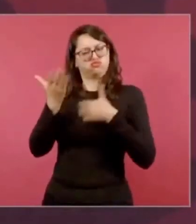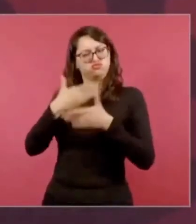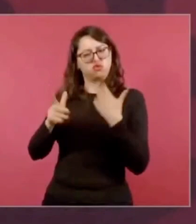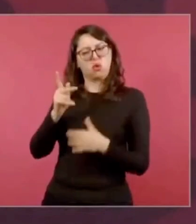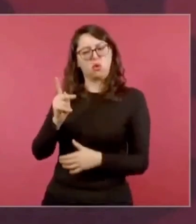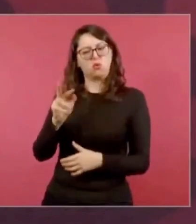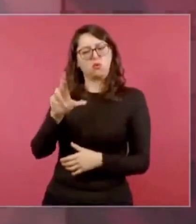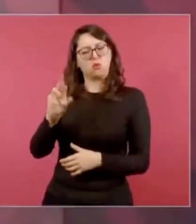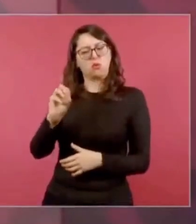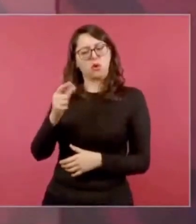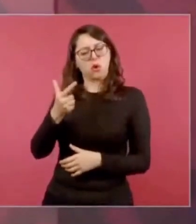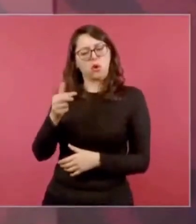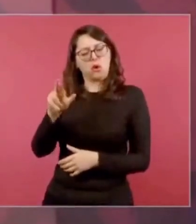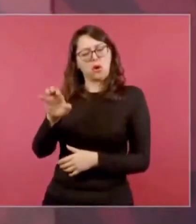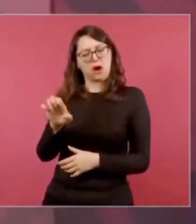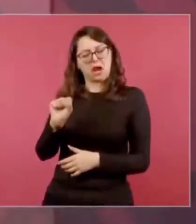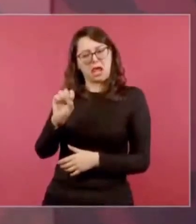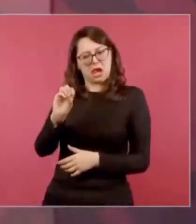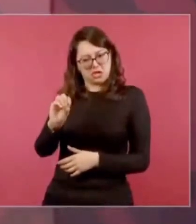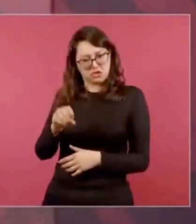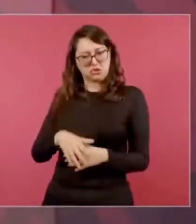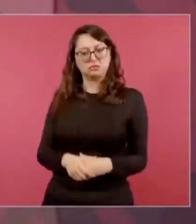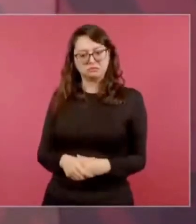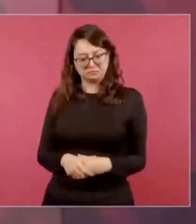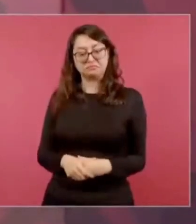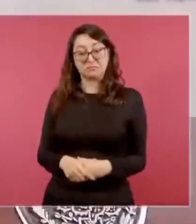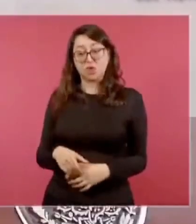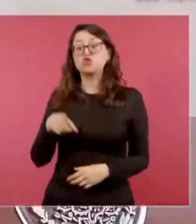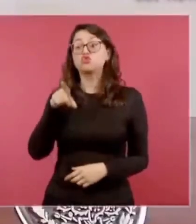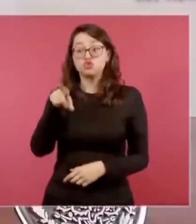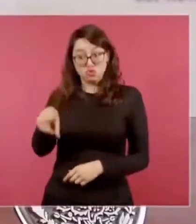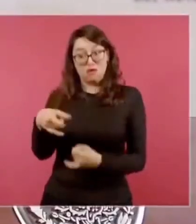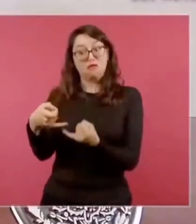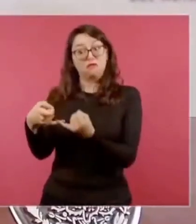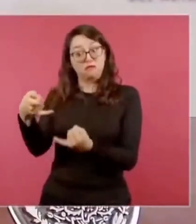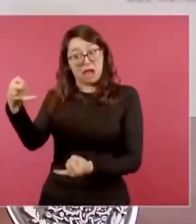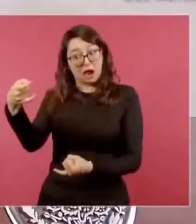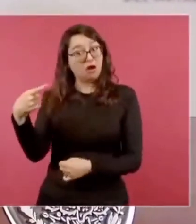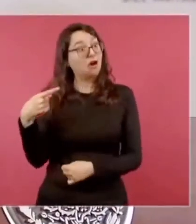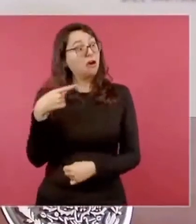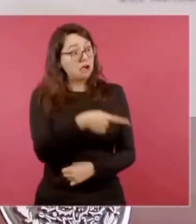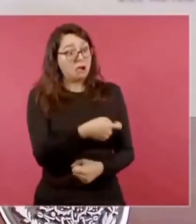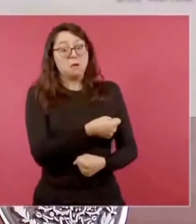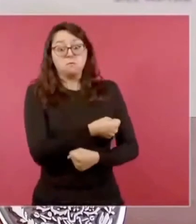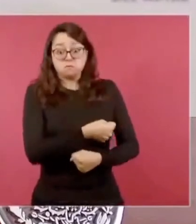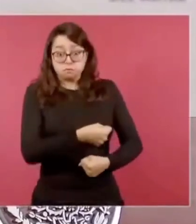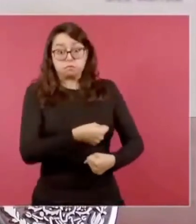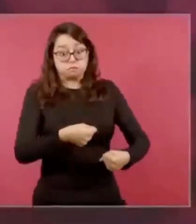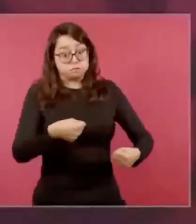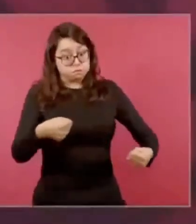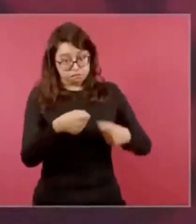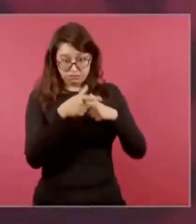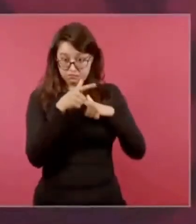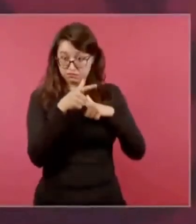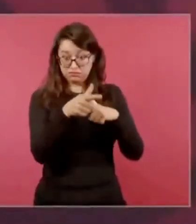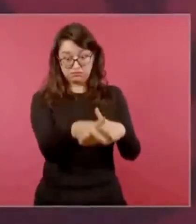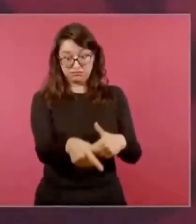porque tú te quedas flaco y ellos aumentan de peso.